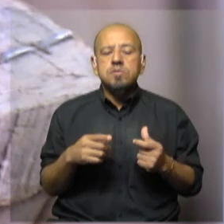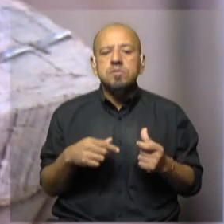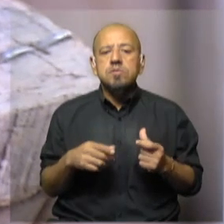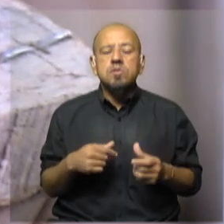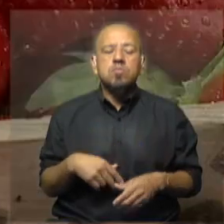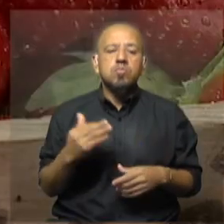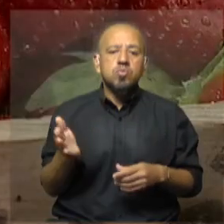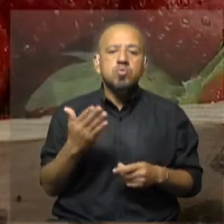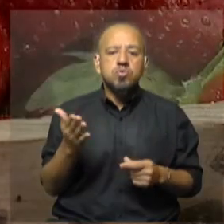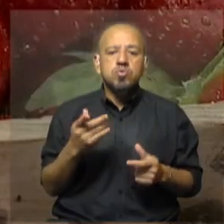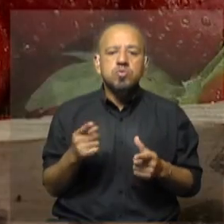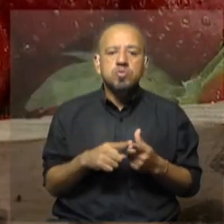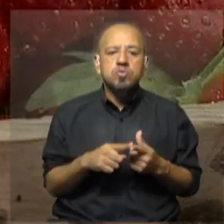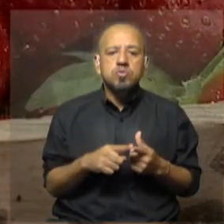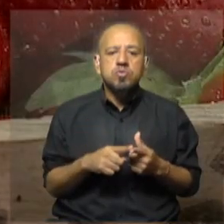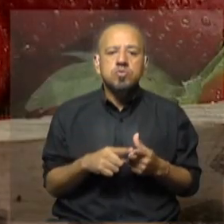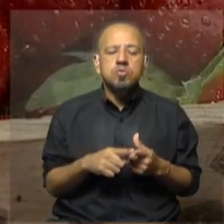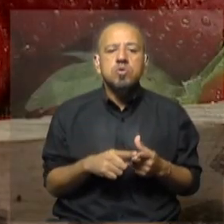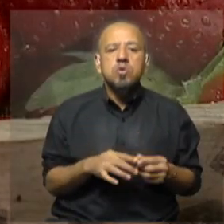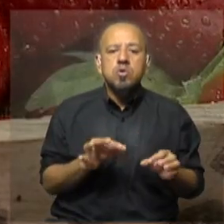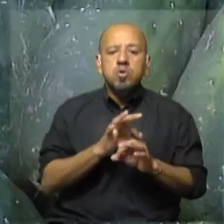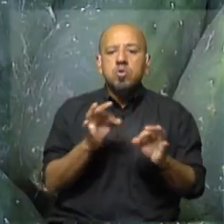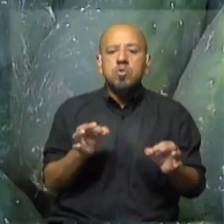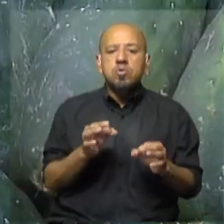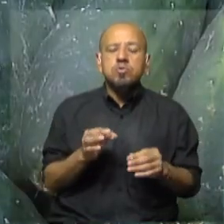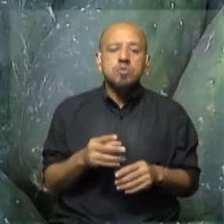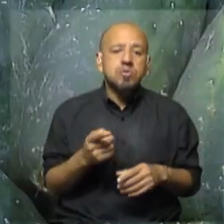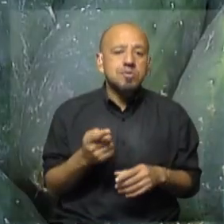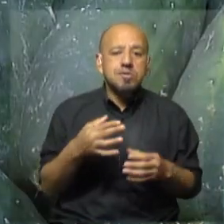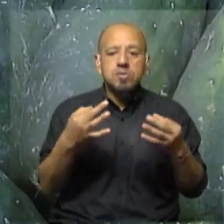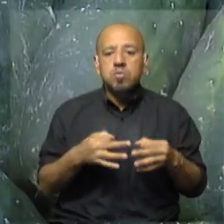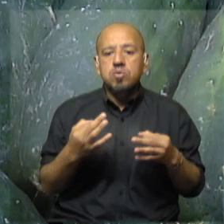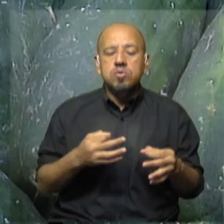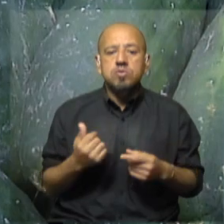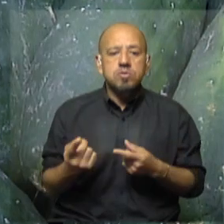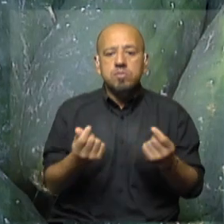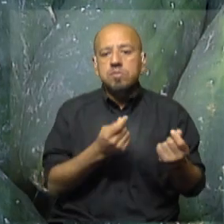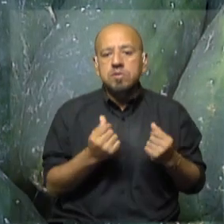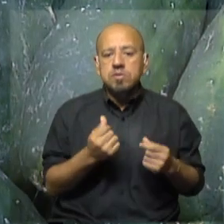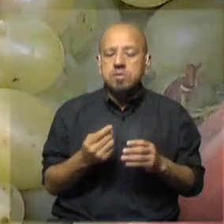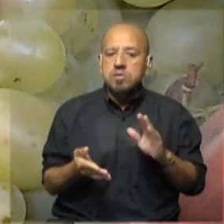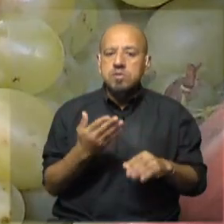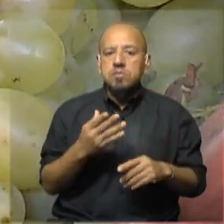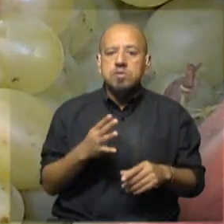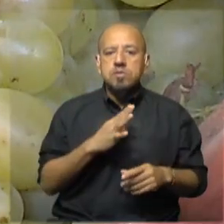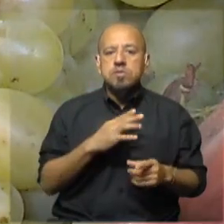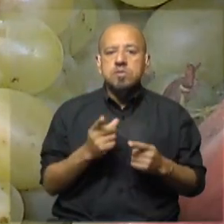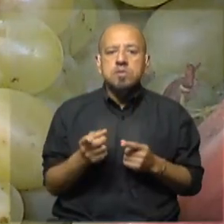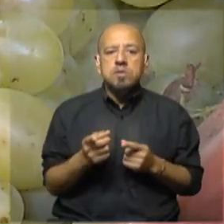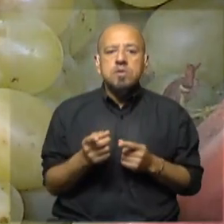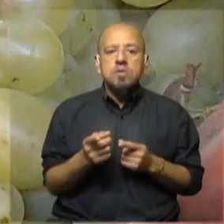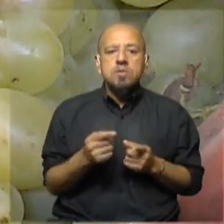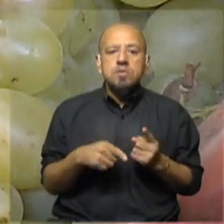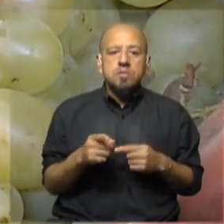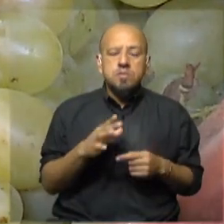producción, o sea, una reducción en los niveles de oferta, o sea, probablemente precios que van a ser mayores que lo que hemos estado viendo en los últimos